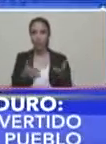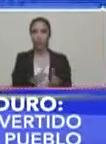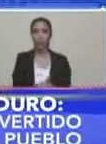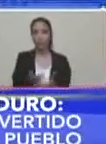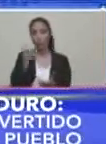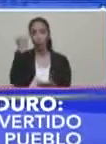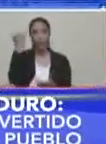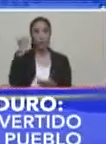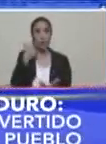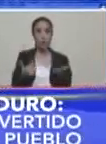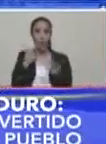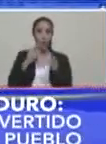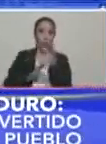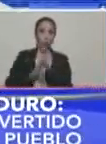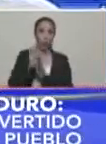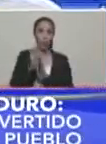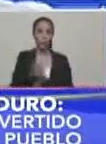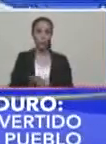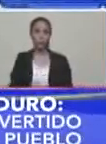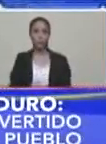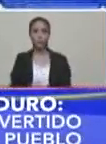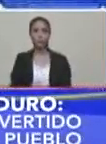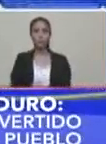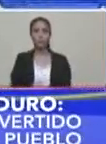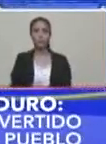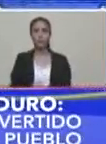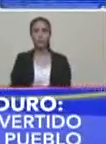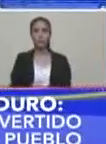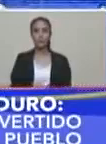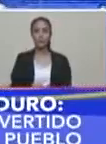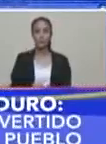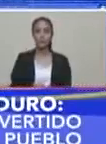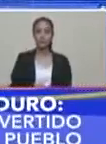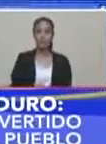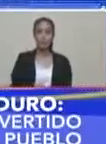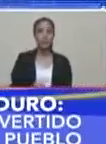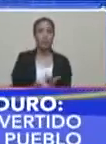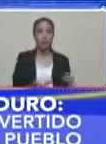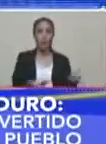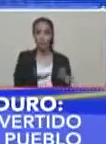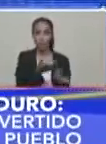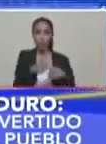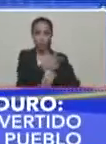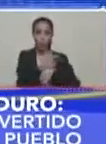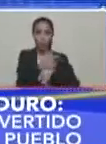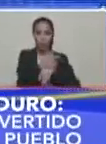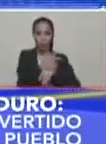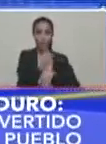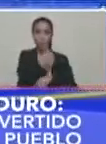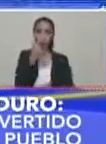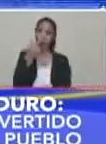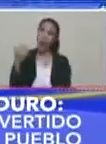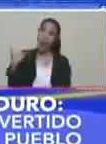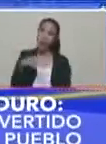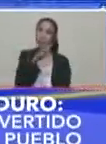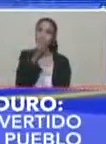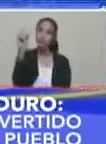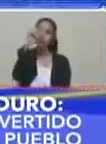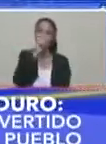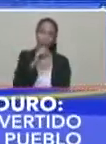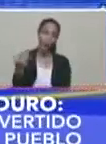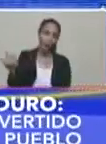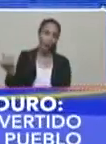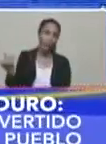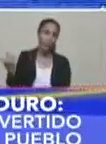poder, y un sistema de gobierno que le garantice, como decía el libertador hace 200 años en